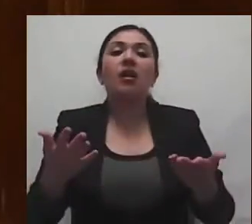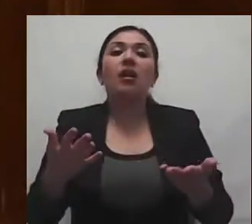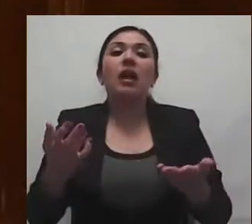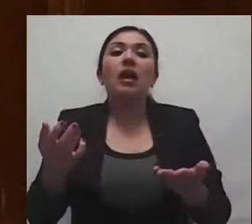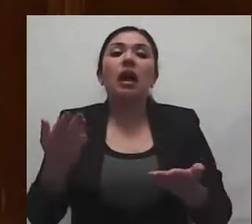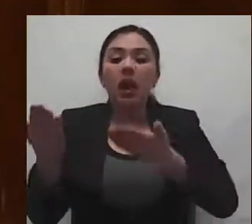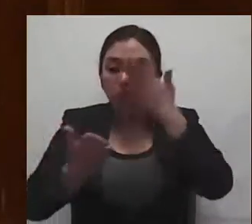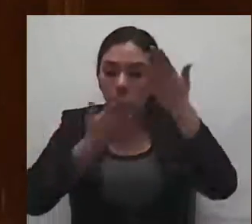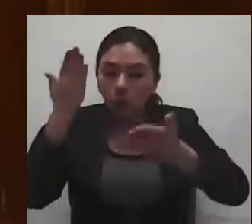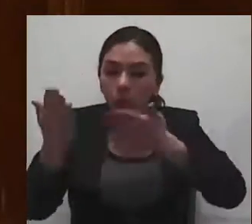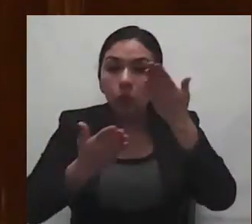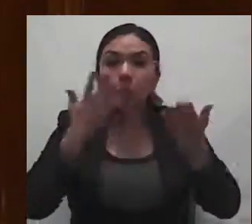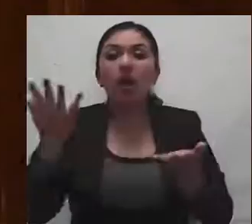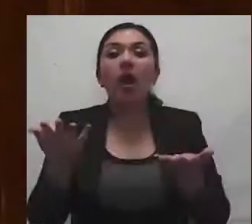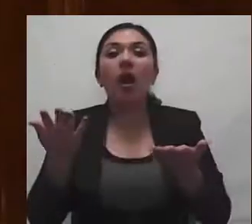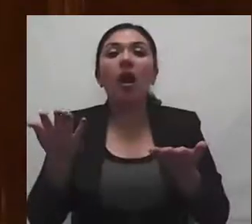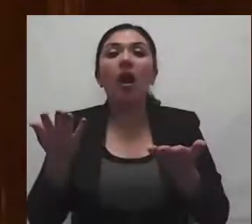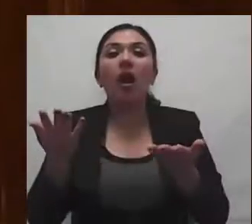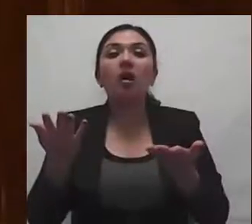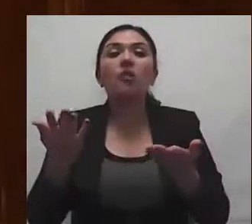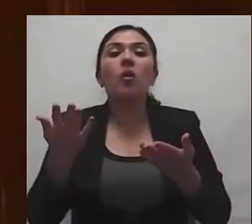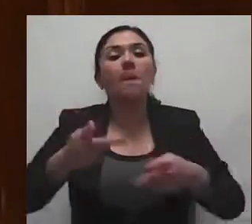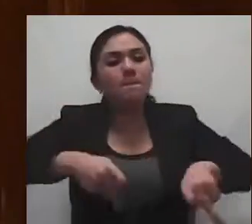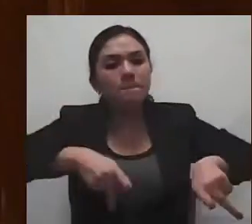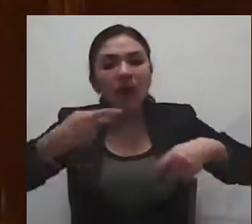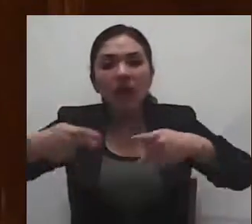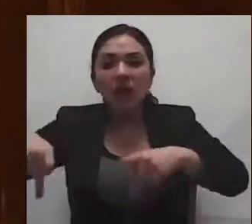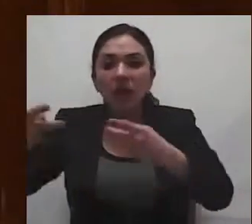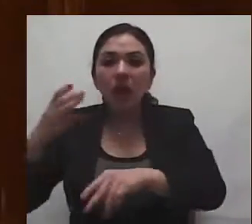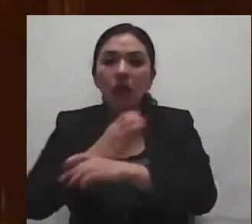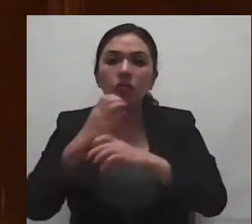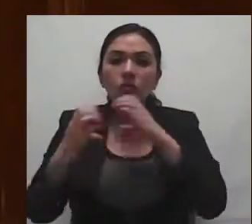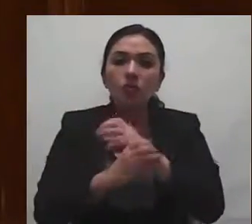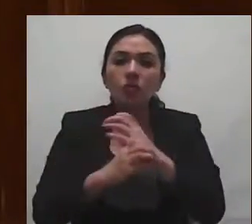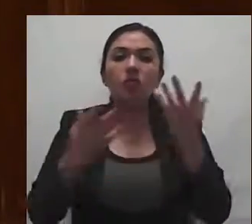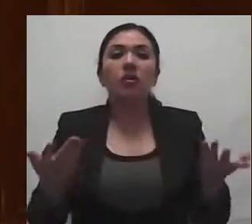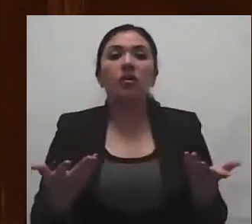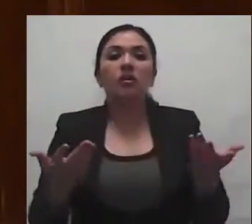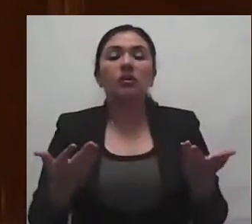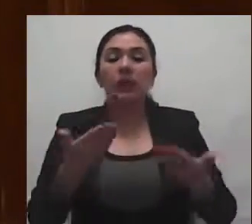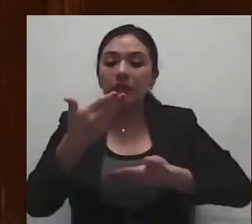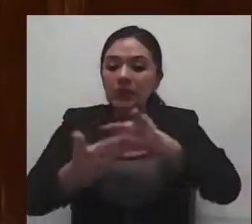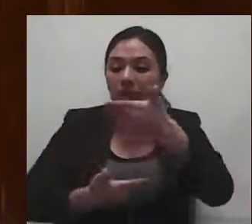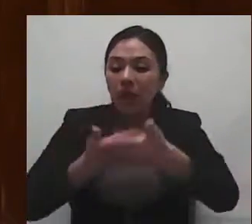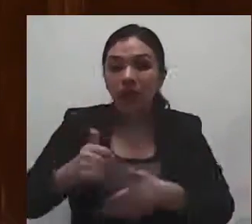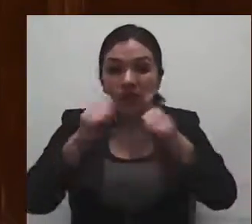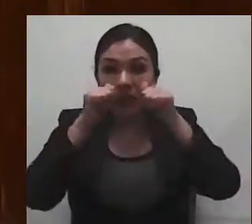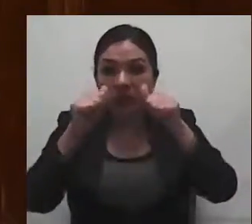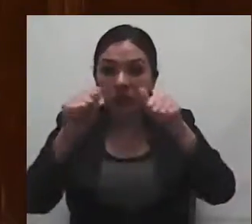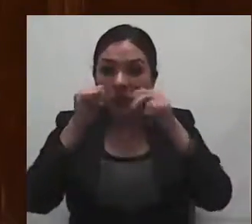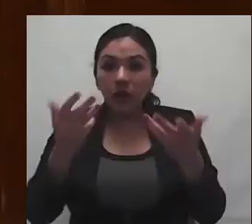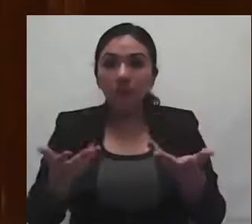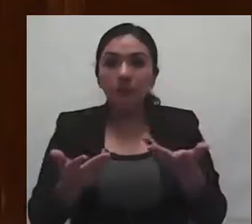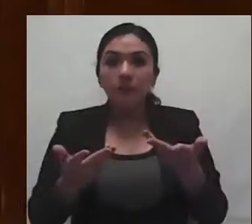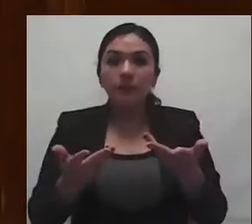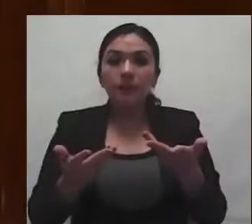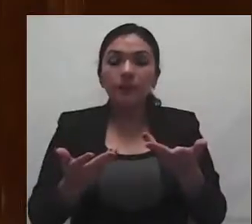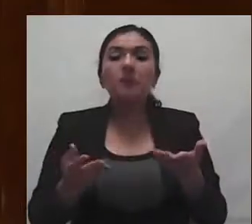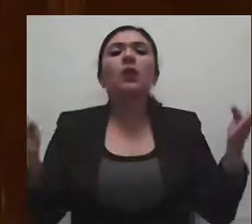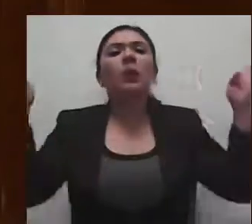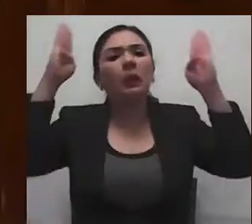estudio, por motivo de comercio, por motivo de servicios, por